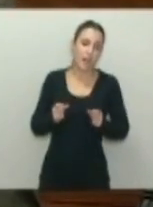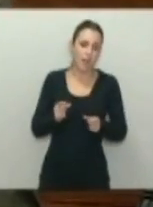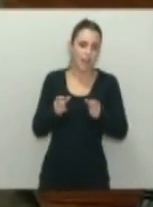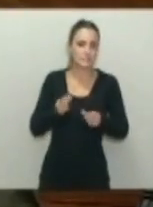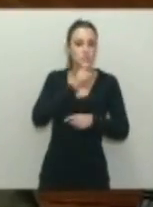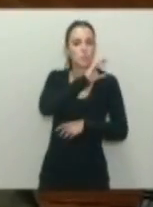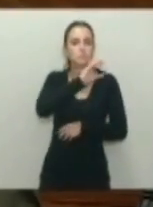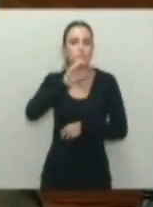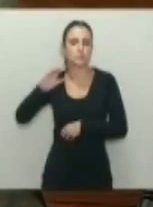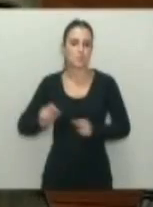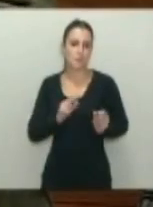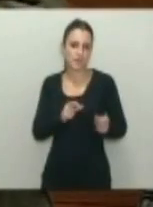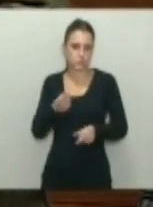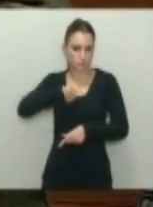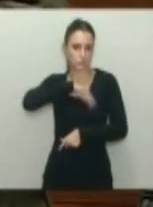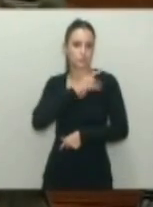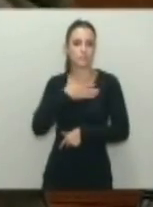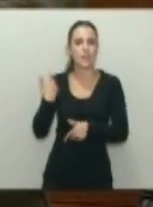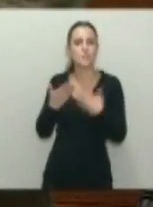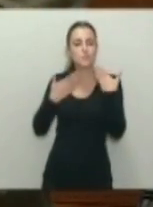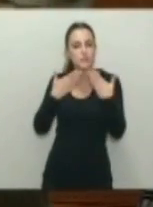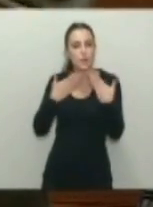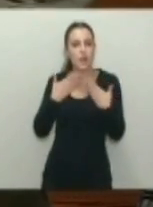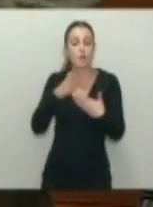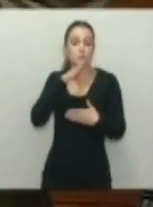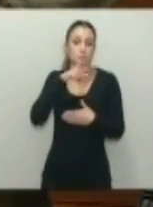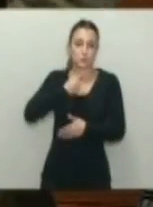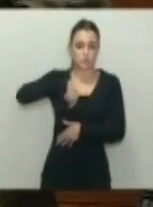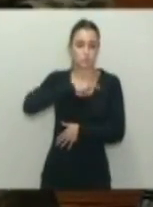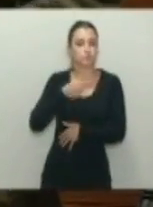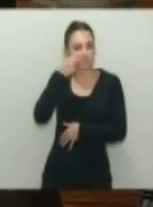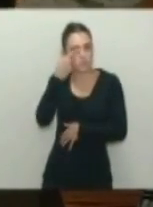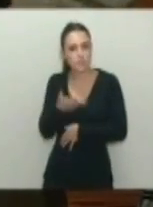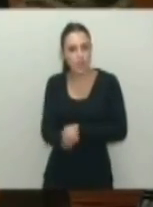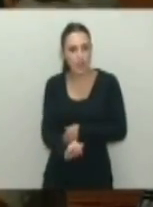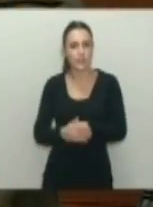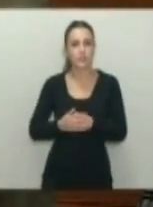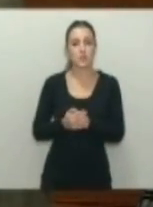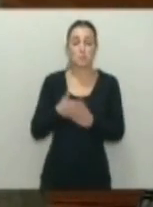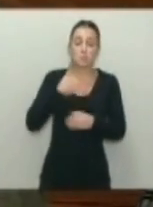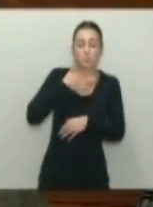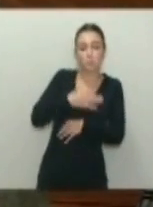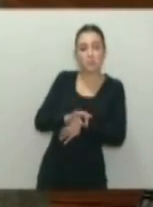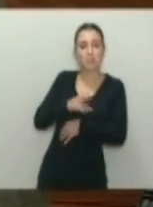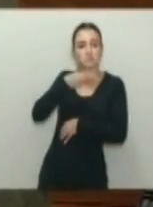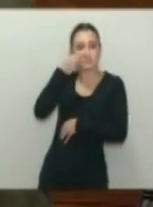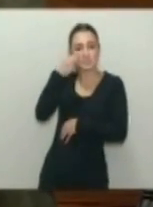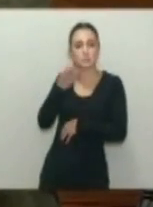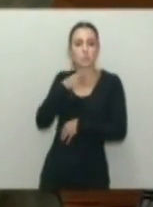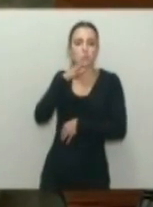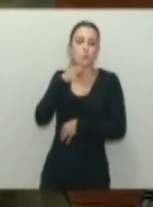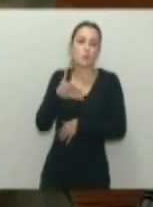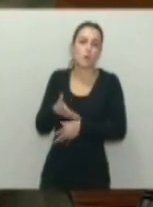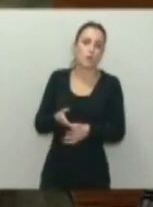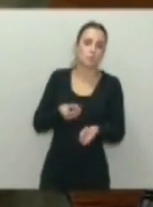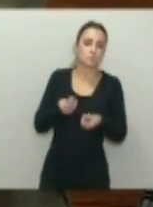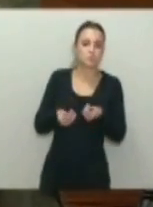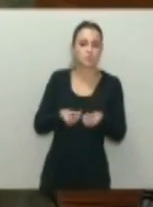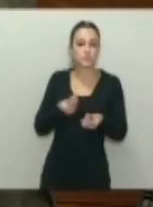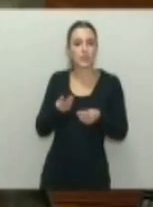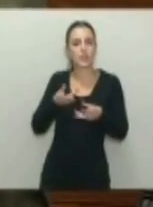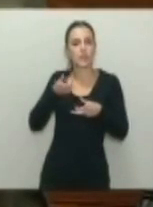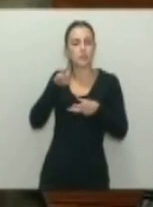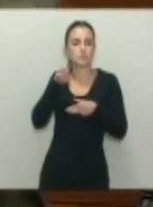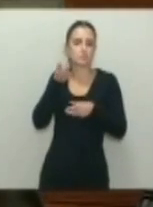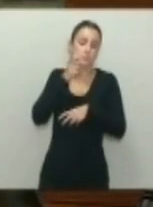algunas partidas de gasto que nosotros tenemos especial interés en ellas, quizá porque introducirlas en las cuantías al menos que